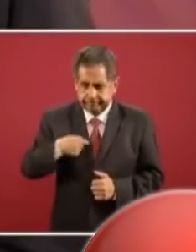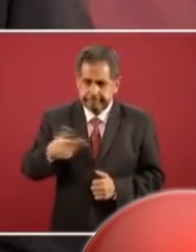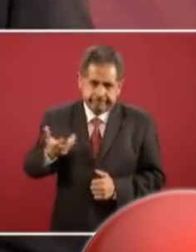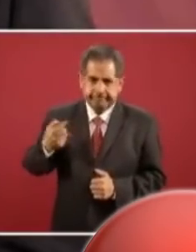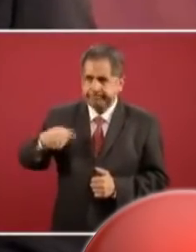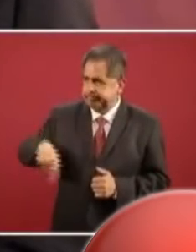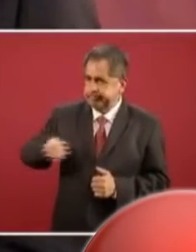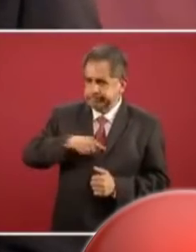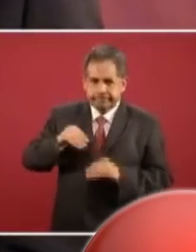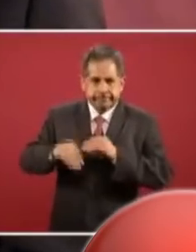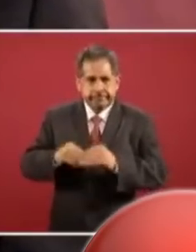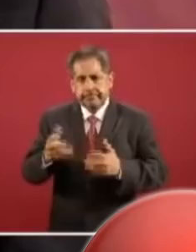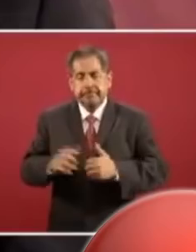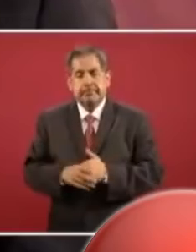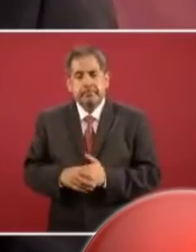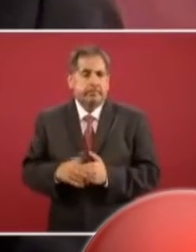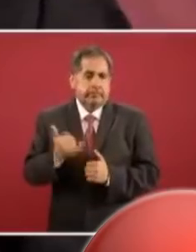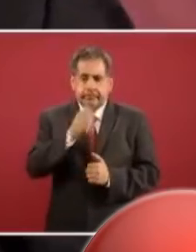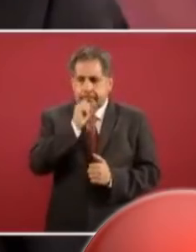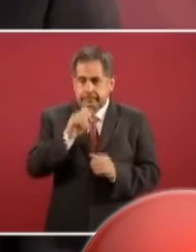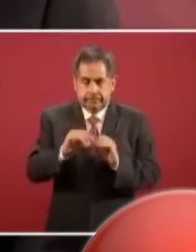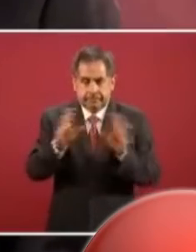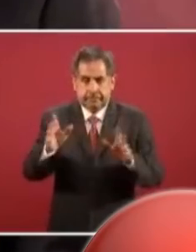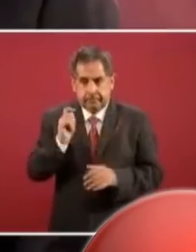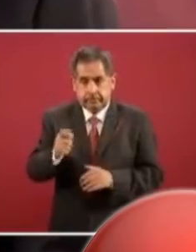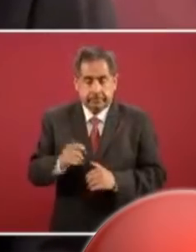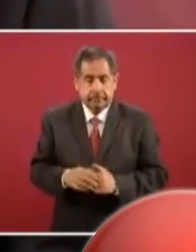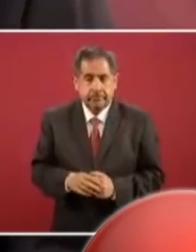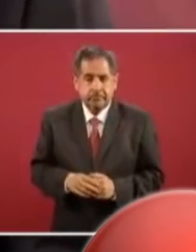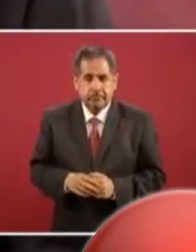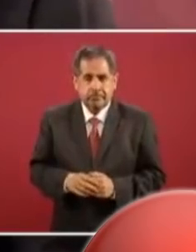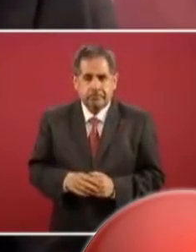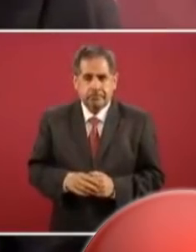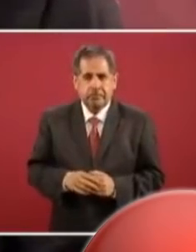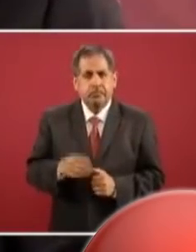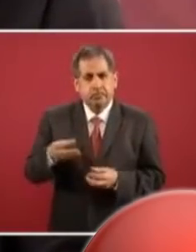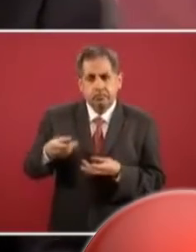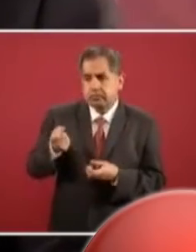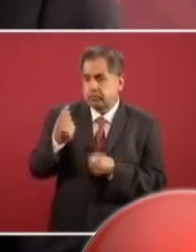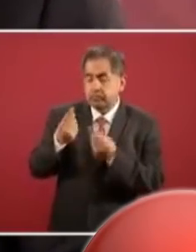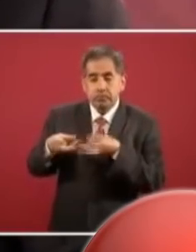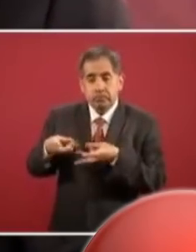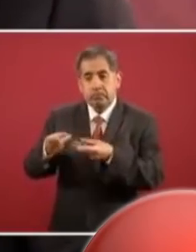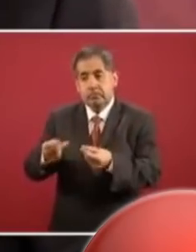estamos procurando. Desde luego, hay gastos que son indispensables,